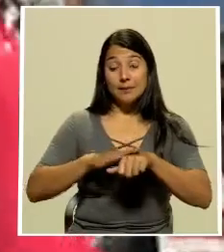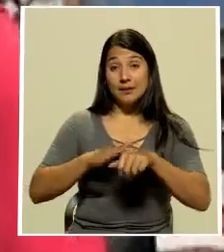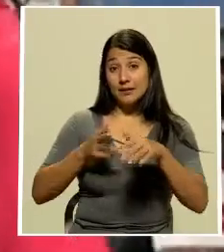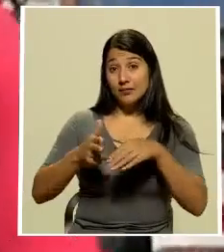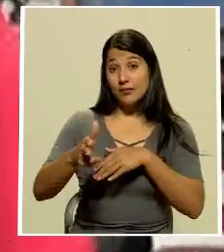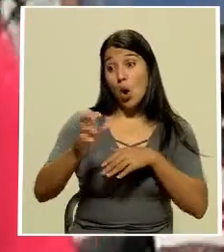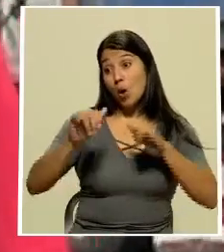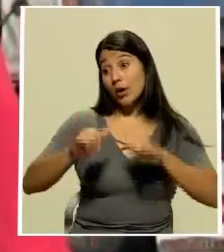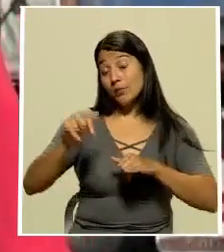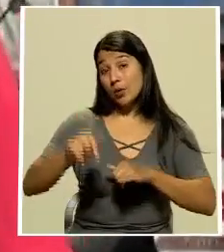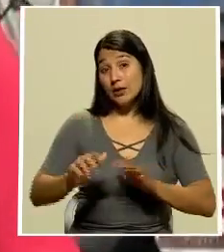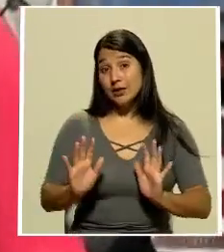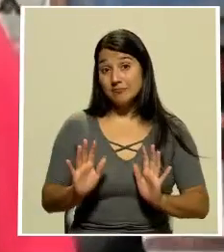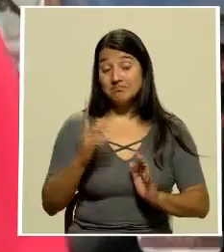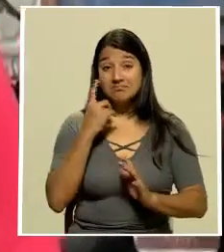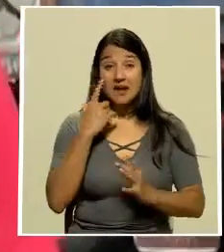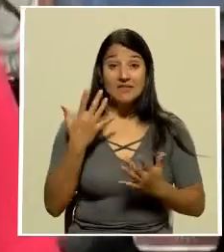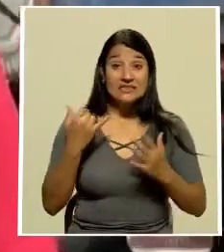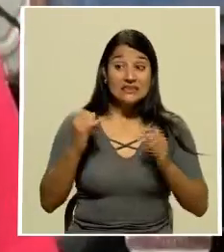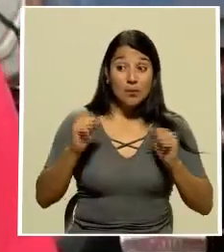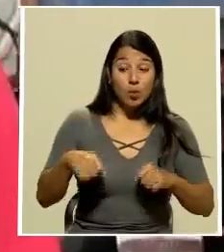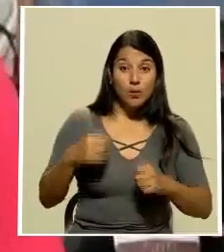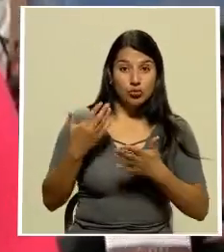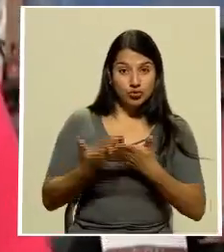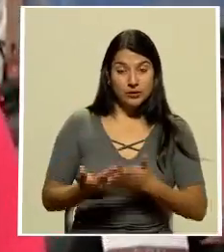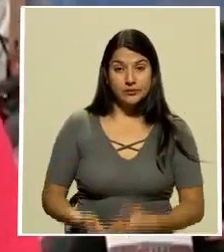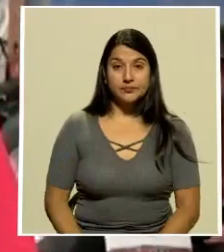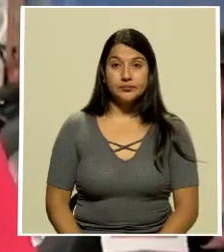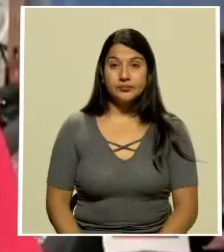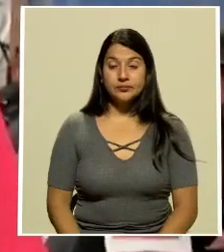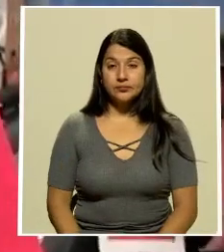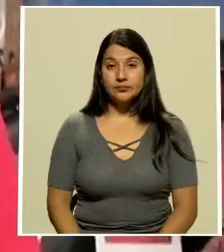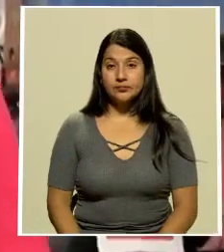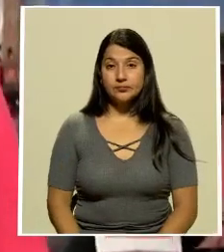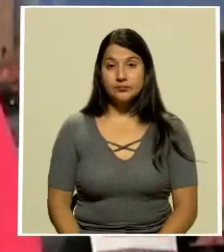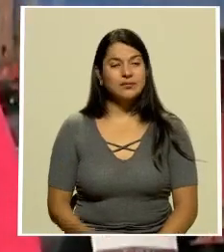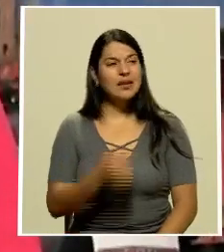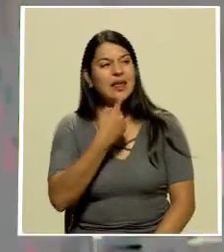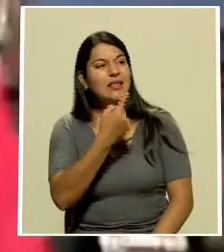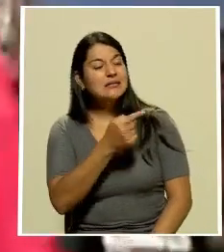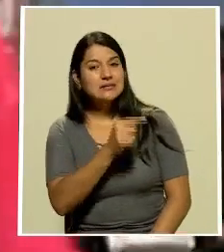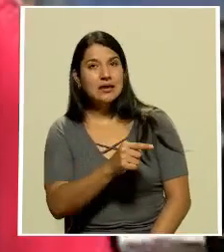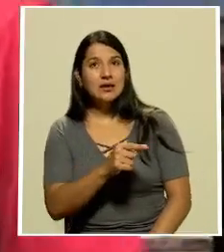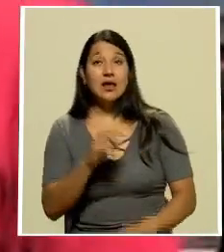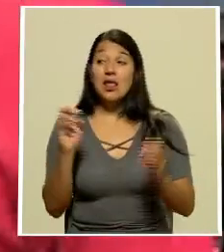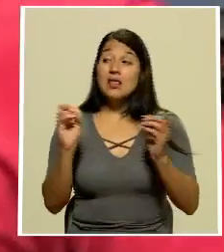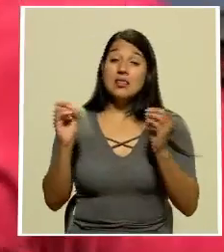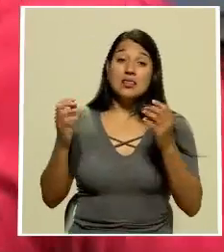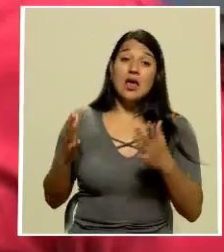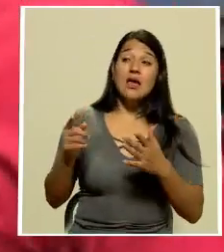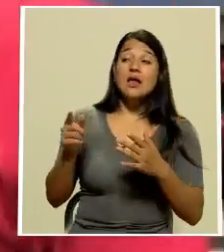si no quedarnos aquí. A ver si podemos llegar al destino de él. ¿Qué dice él? Nada,